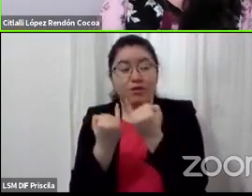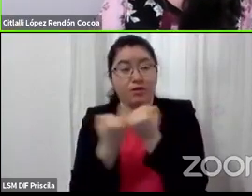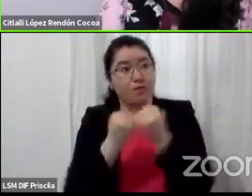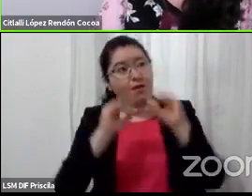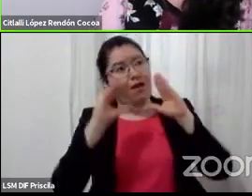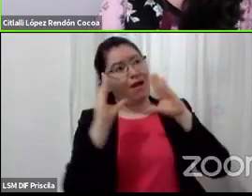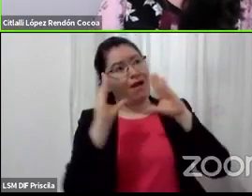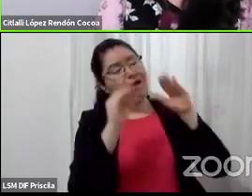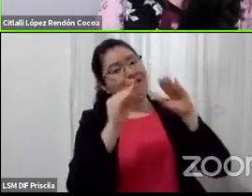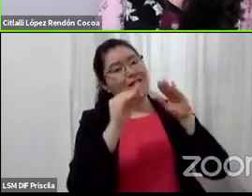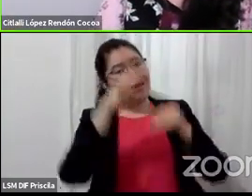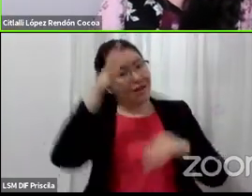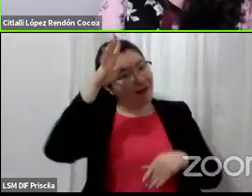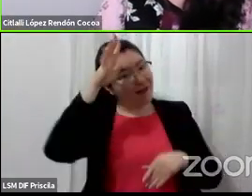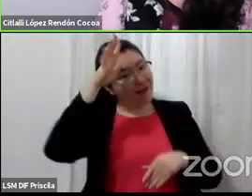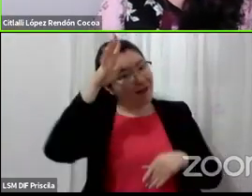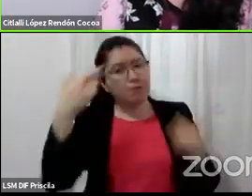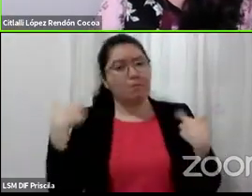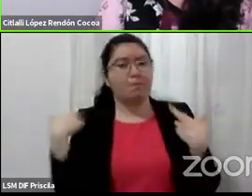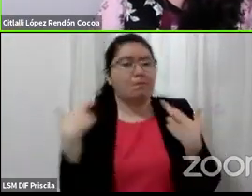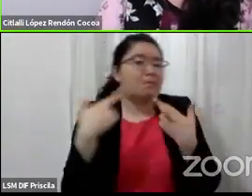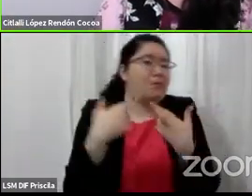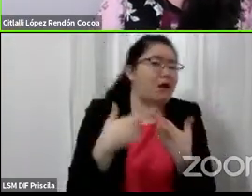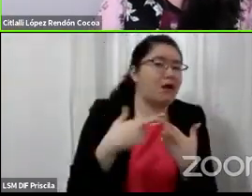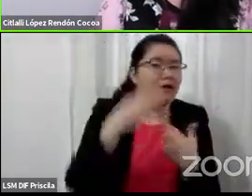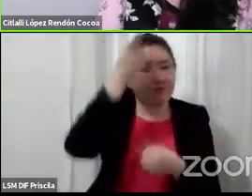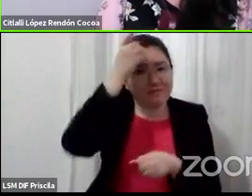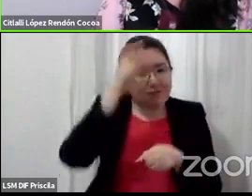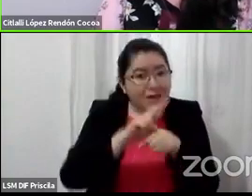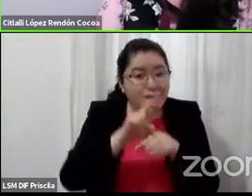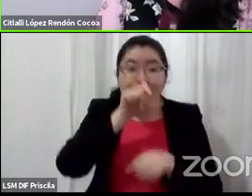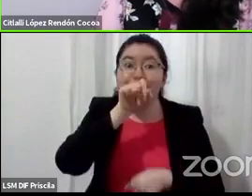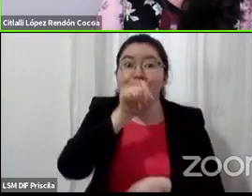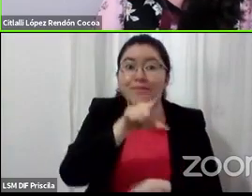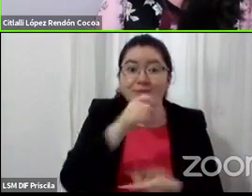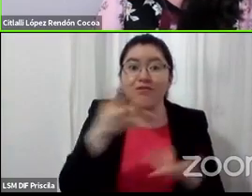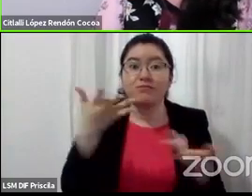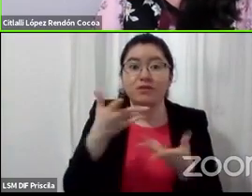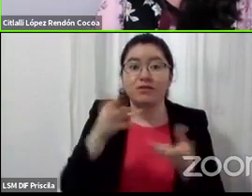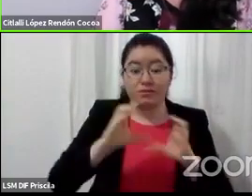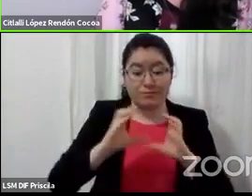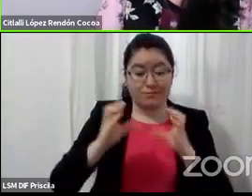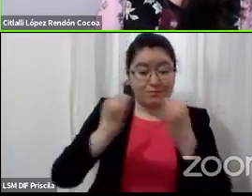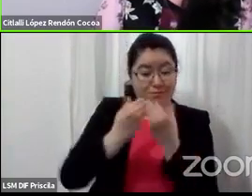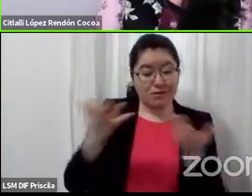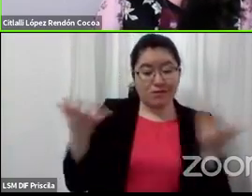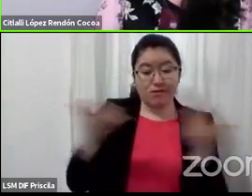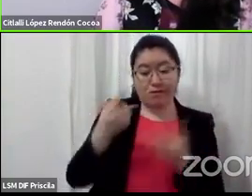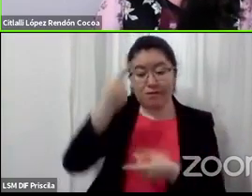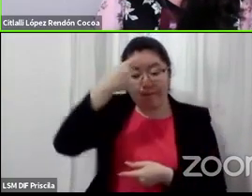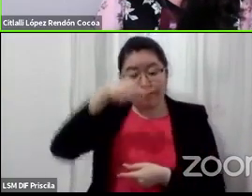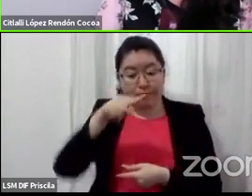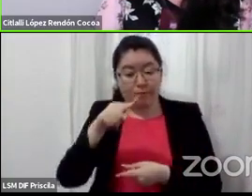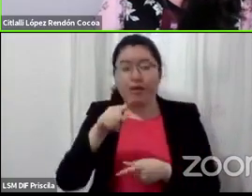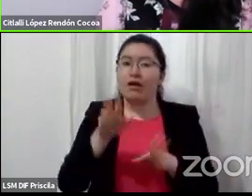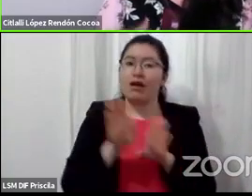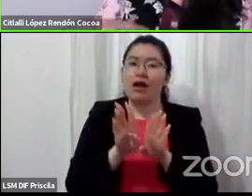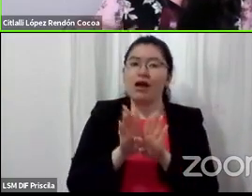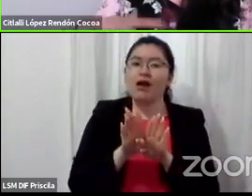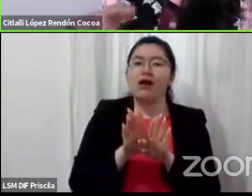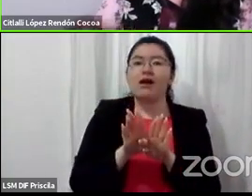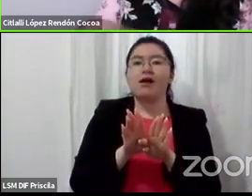una forma de generar comunidad y de contribuir a la creación de estas estrategias para la paz, para la resolución de